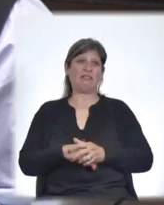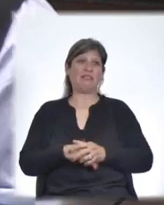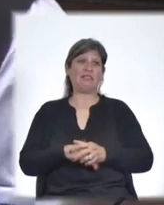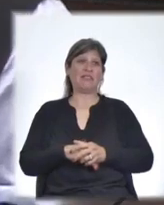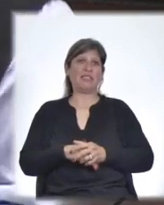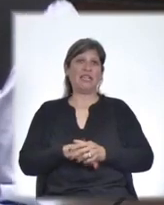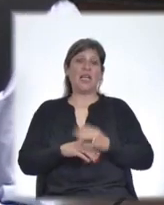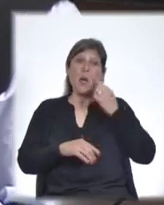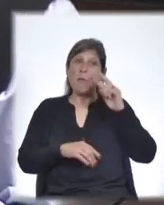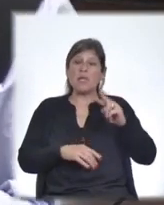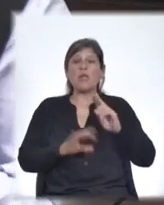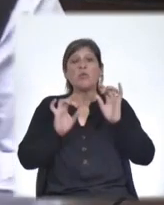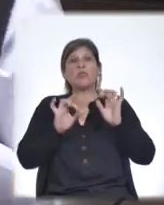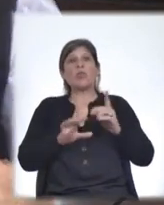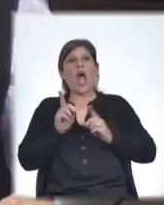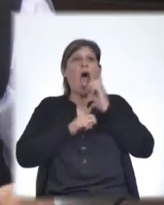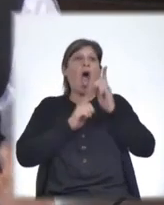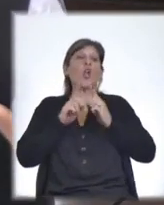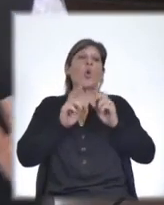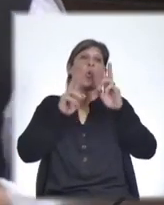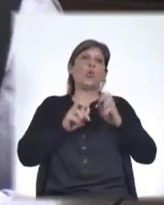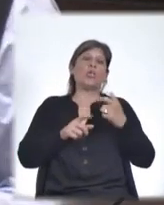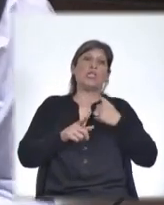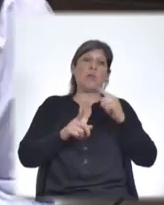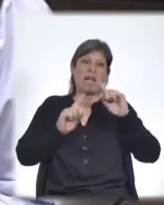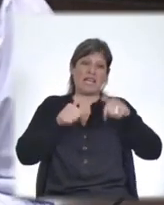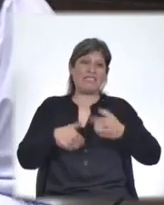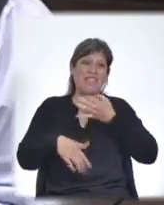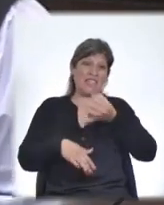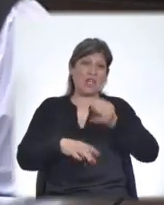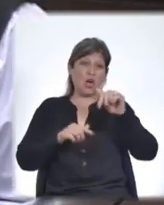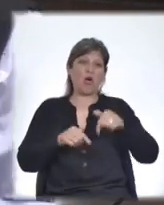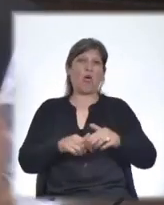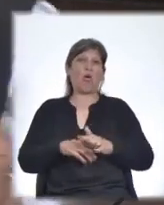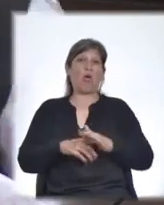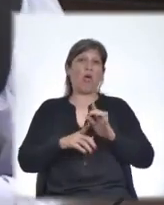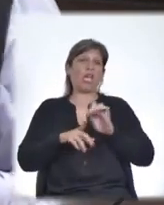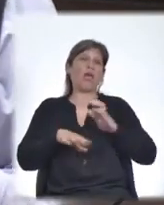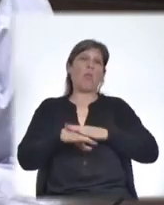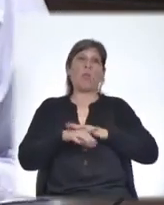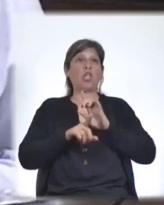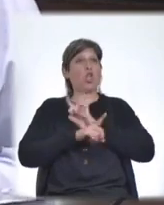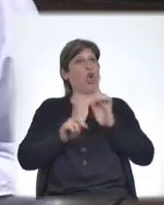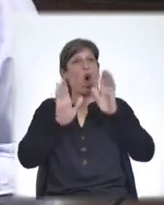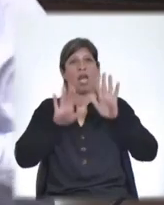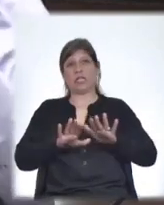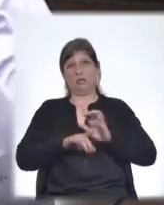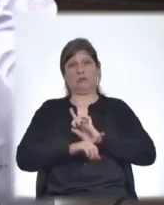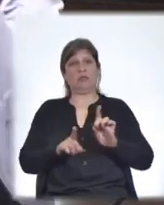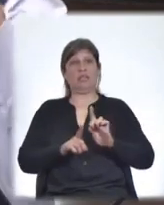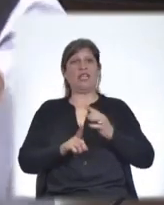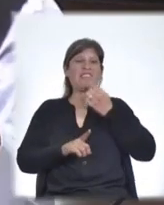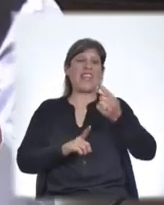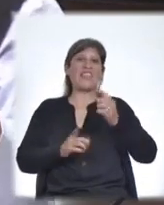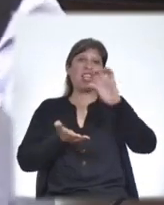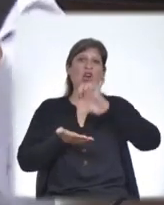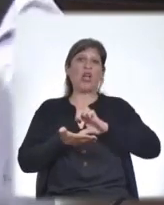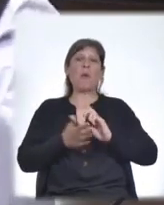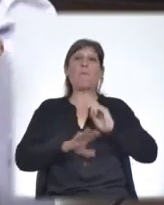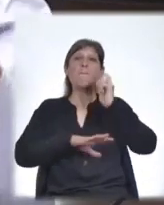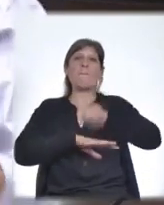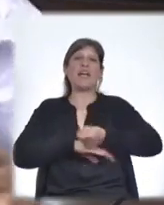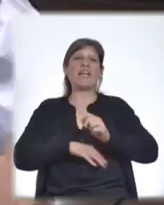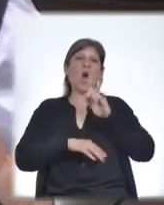simplemente alguna cuestión que se ha manejado aquí y que por el momento no es tal. Se ha dicho que el país ha